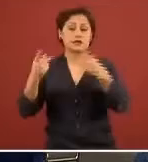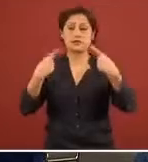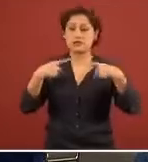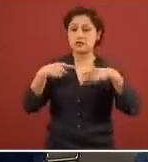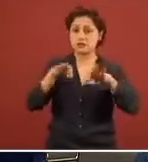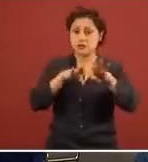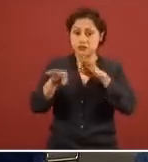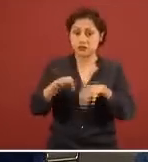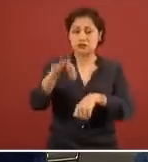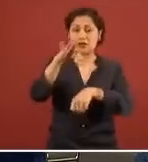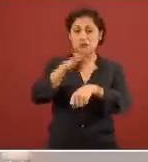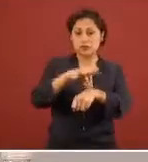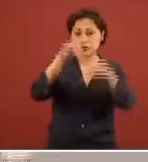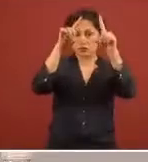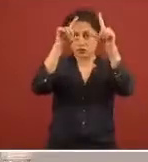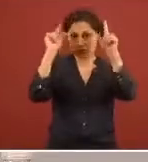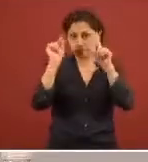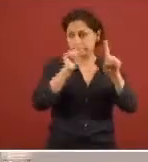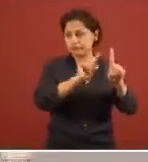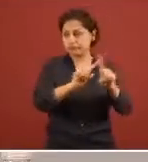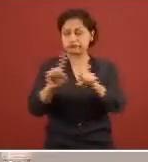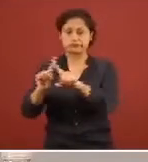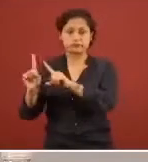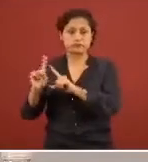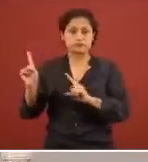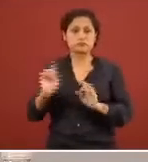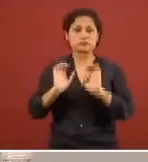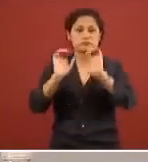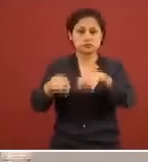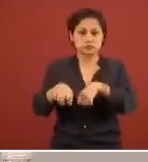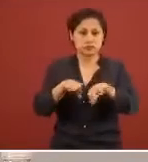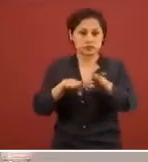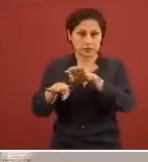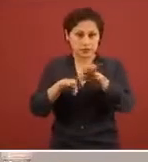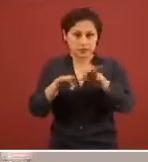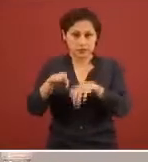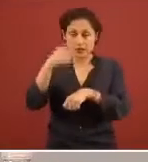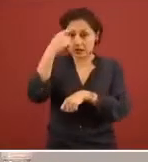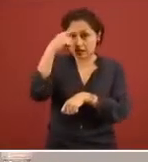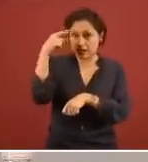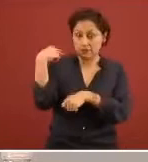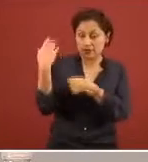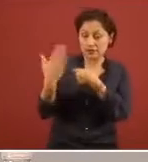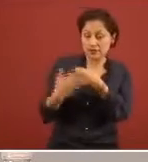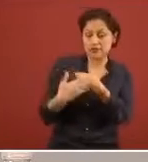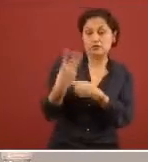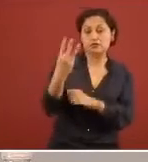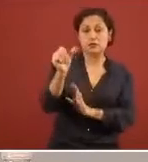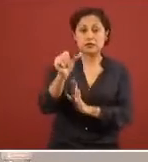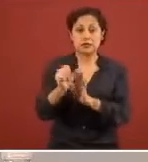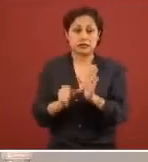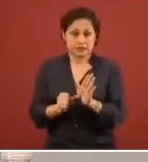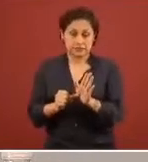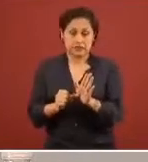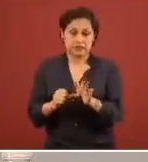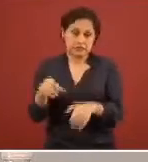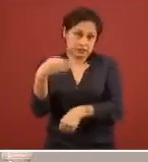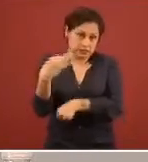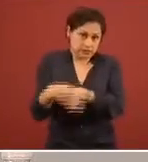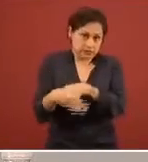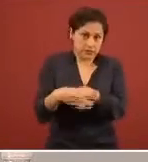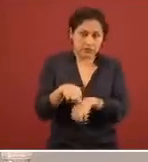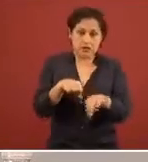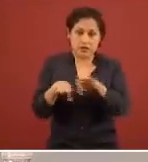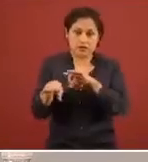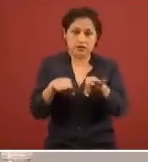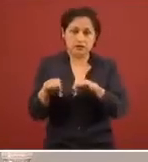demás categorías que son contratados para estos siguientes 3 meses de la epidemia en